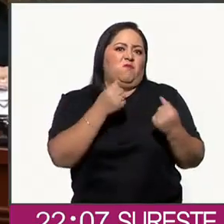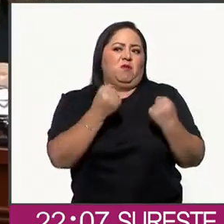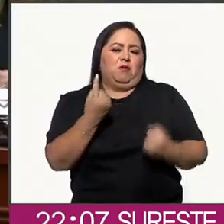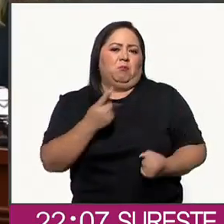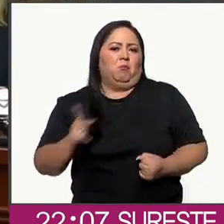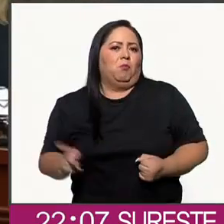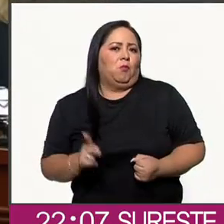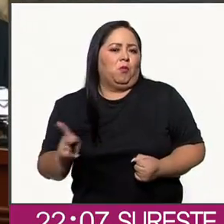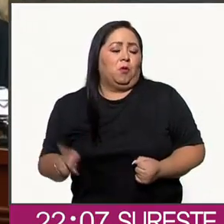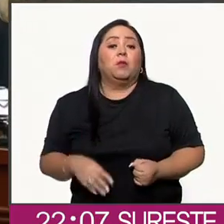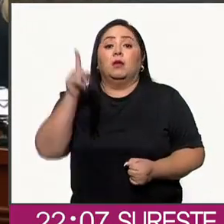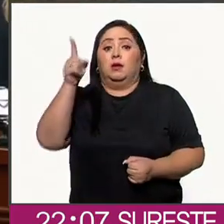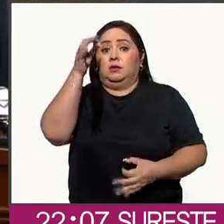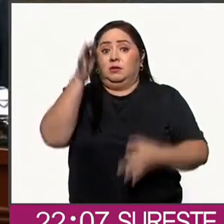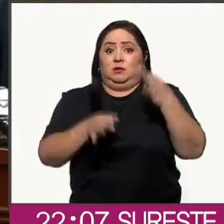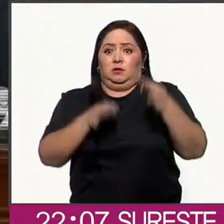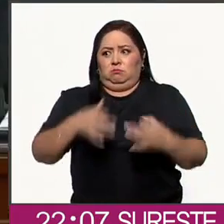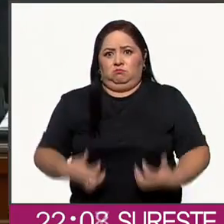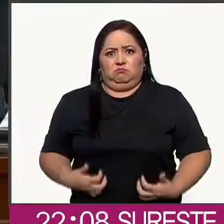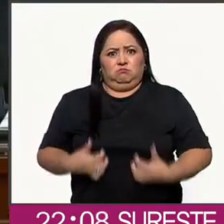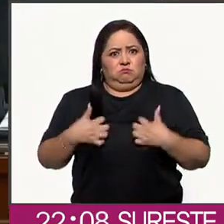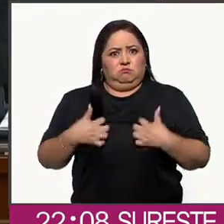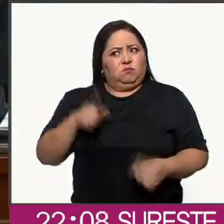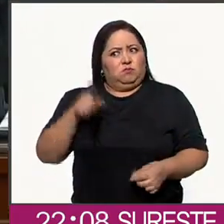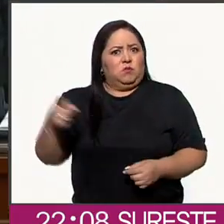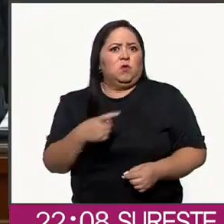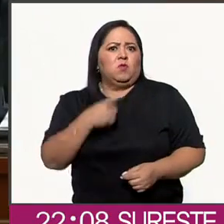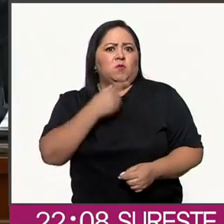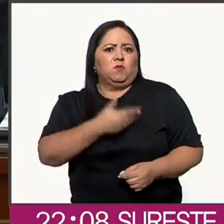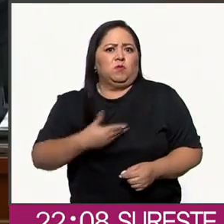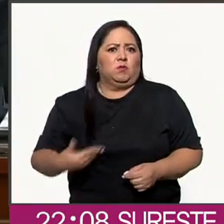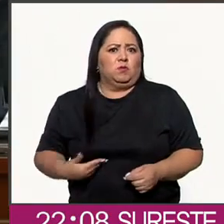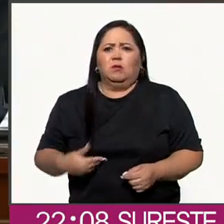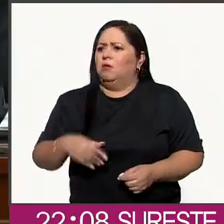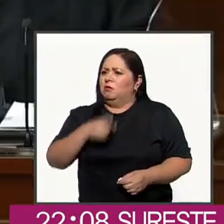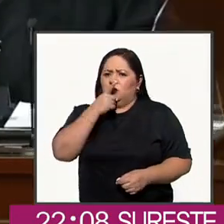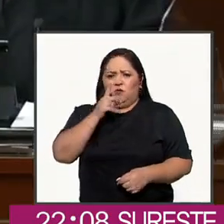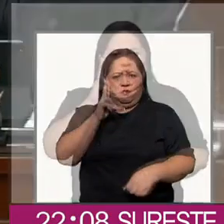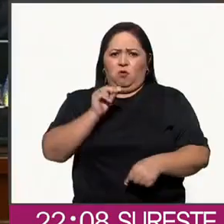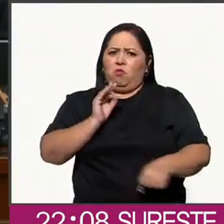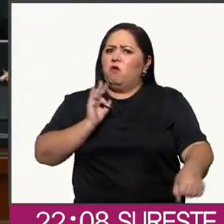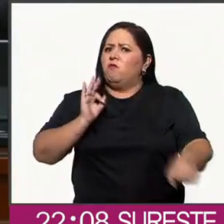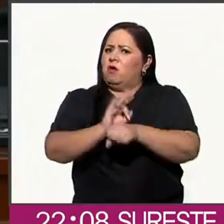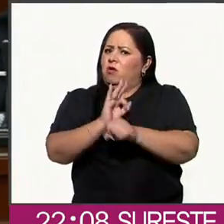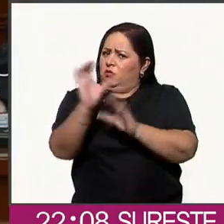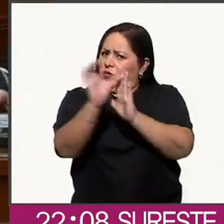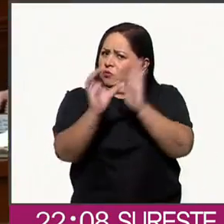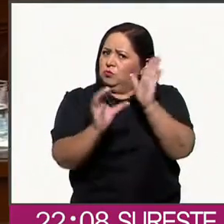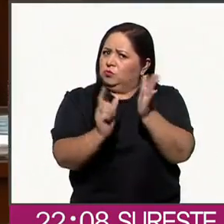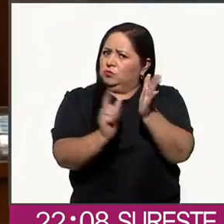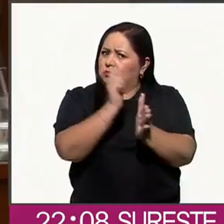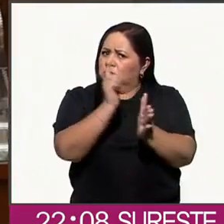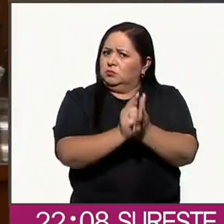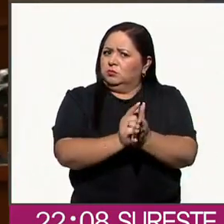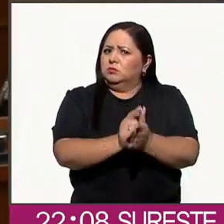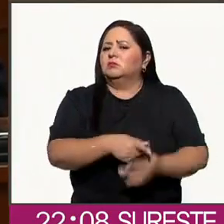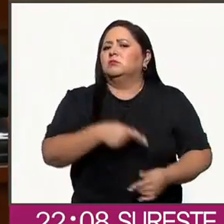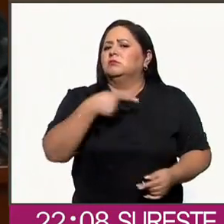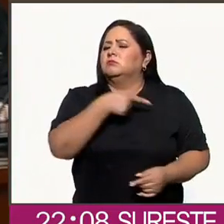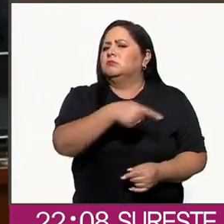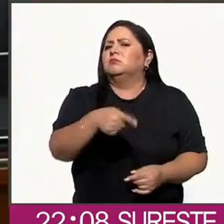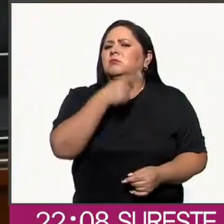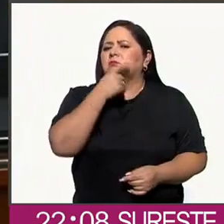La Suprema Corte criticó López Obrador, no defiende la Constitución y los ministros no tienen aprecio por acciones